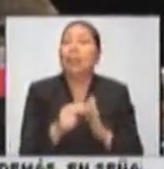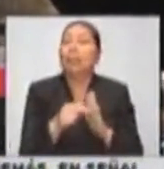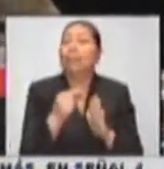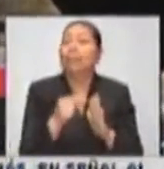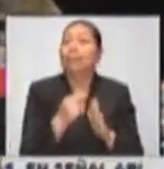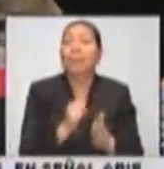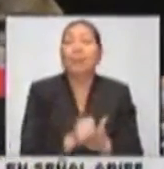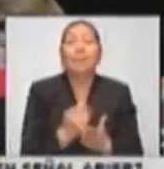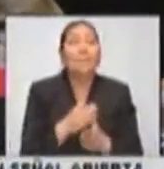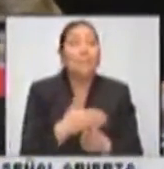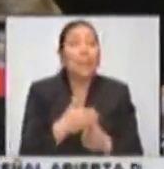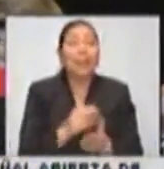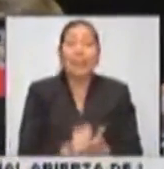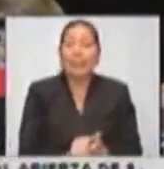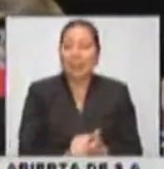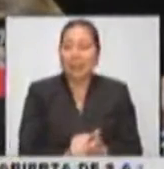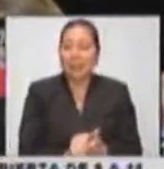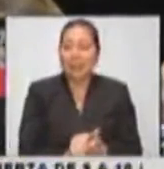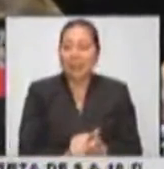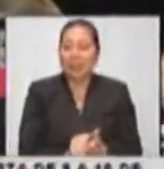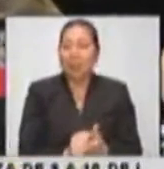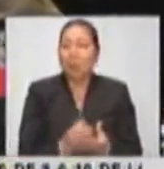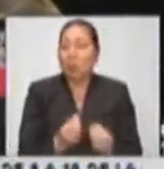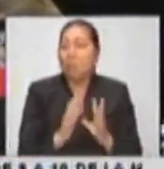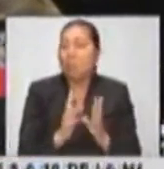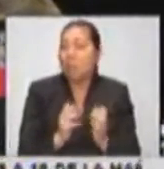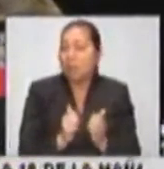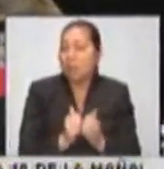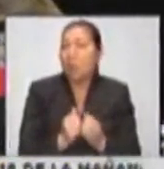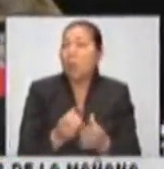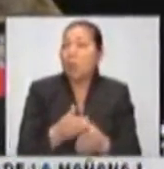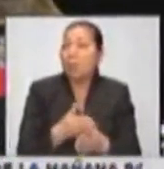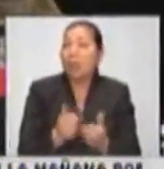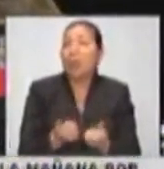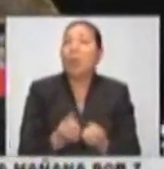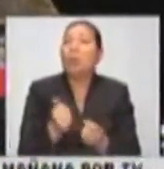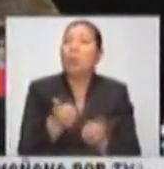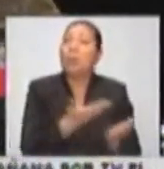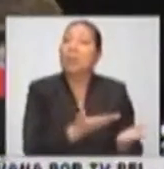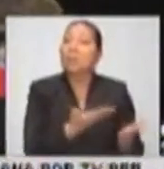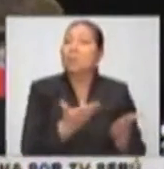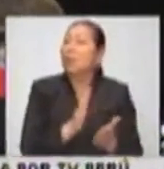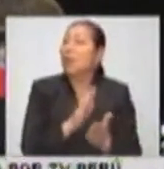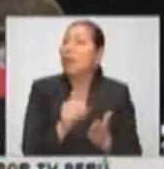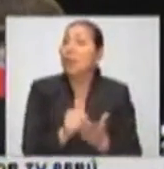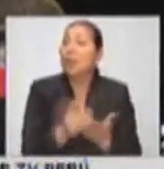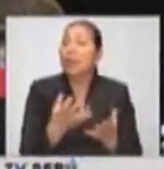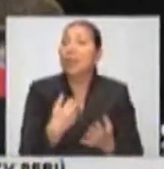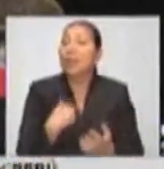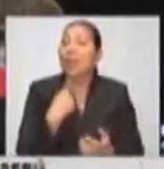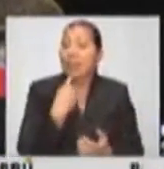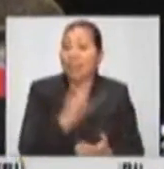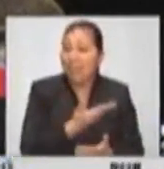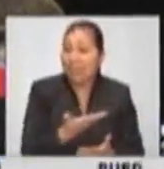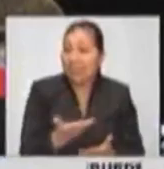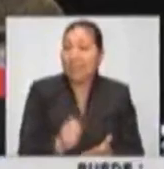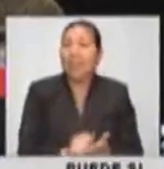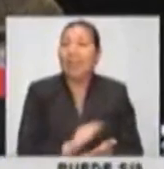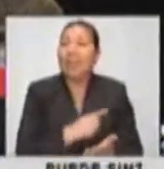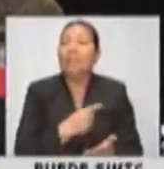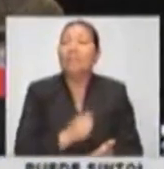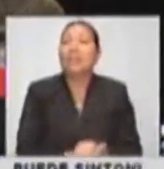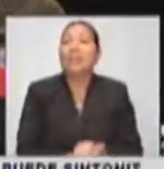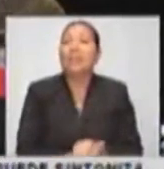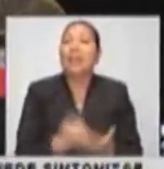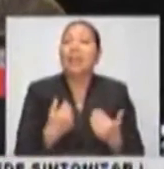cierto? Participamos como asociados, como participantes, como invitados. Todo eso, quiero reiterar, requiere esfuerzos, ¿no es